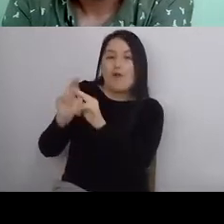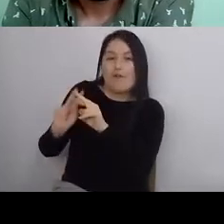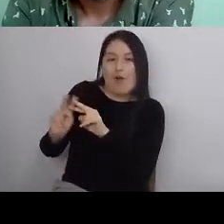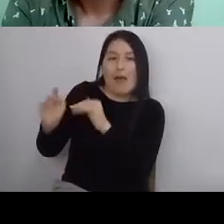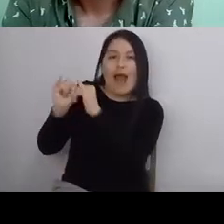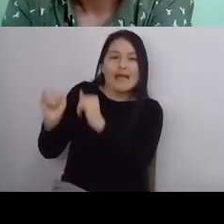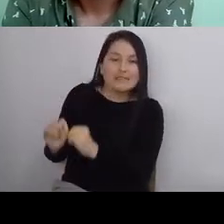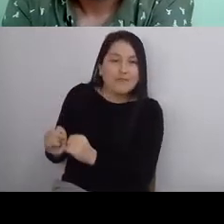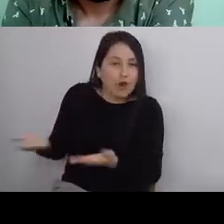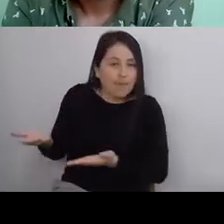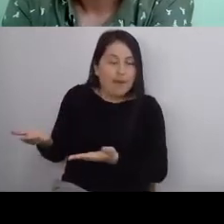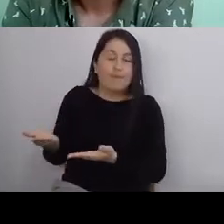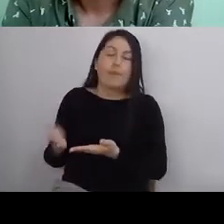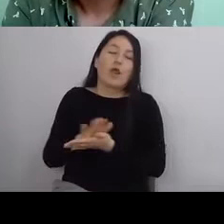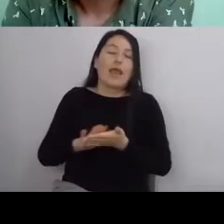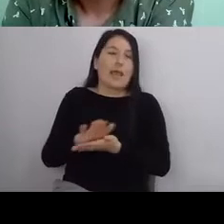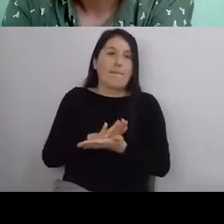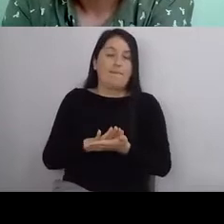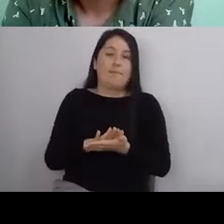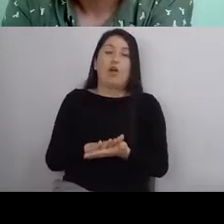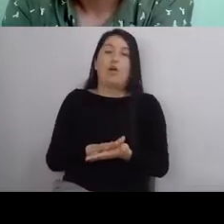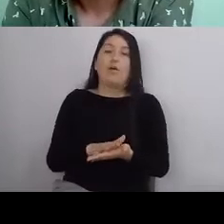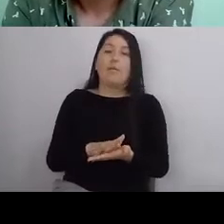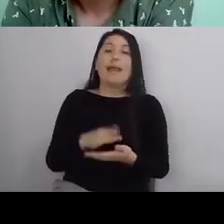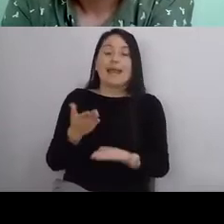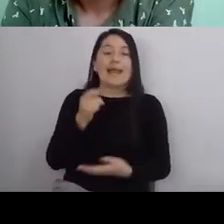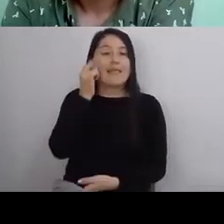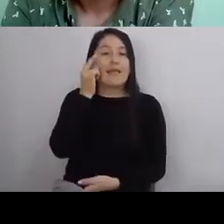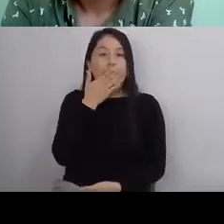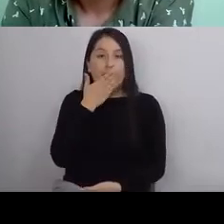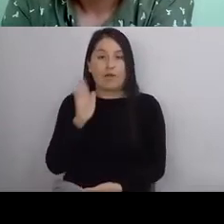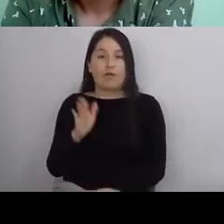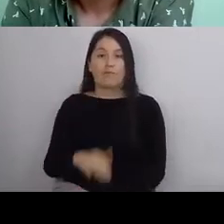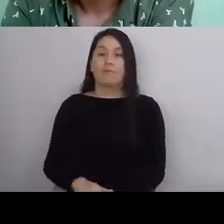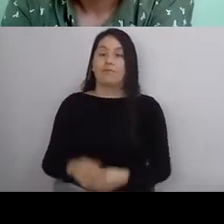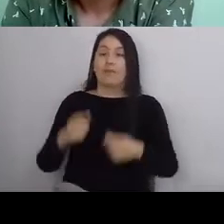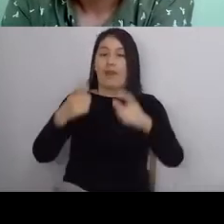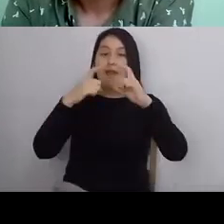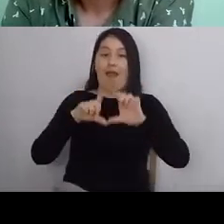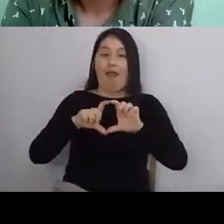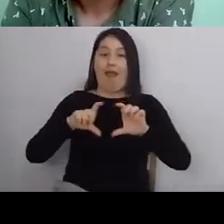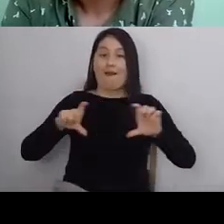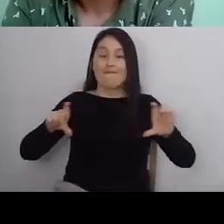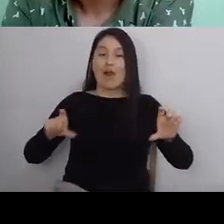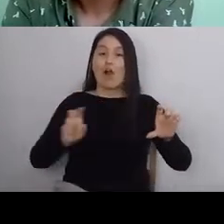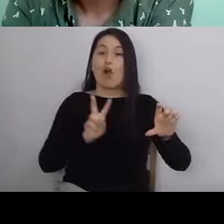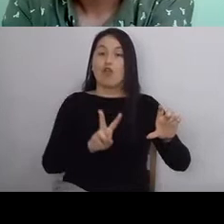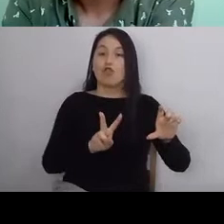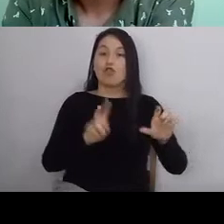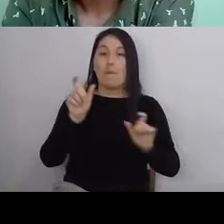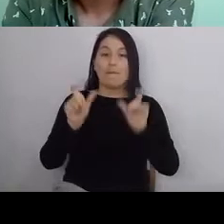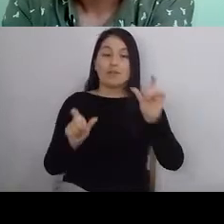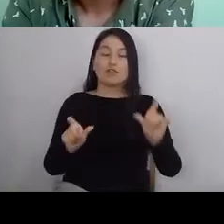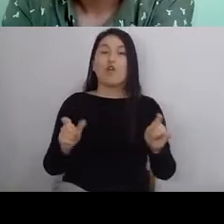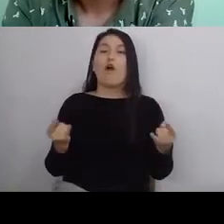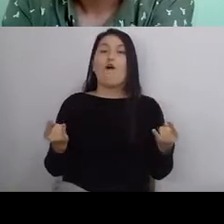voy a dar un ejemplo súper concreto para que entendamos de mejor forma. Abajo apareció una gráfica de dos personas jugando fútbol,